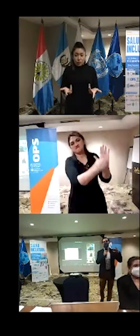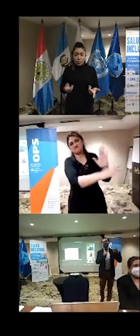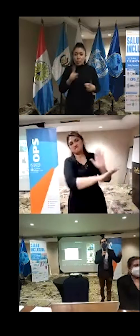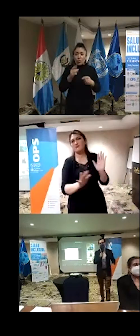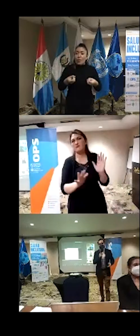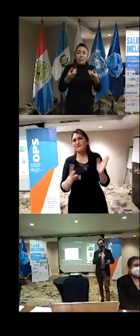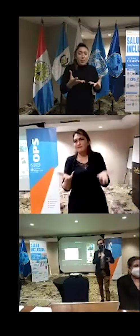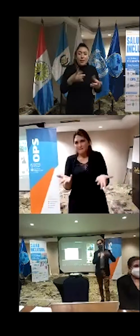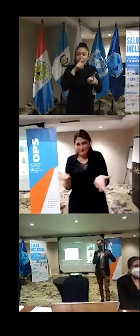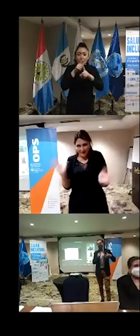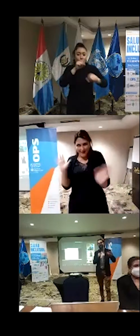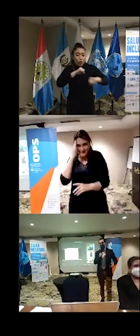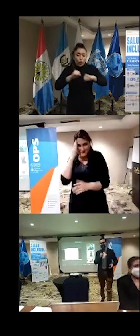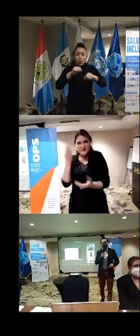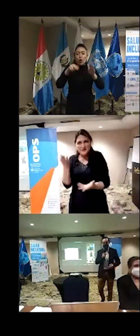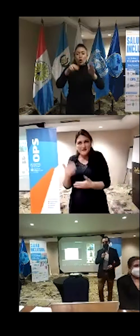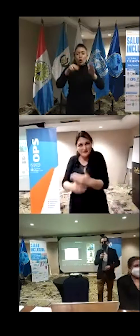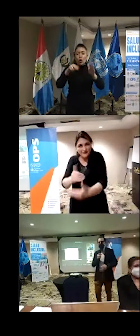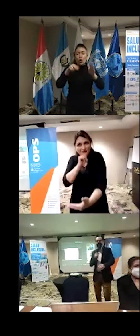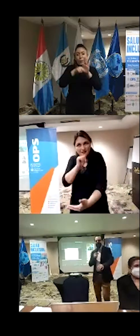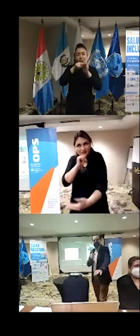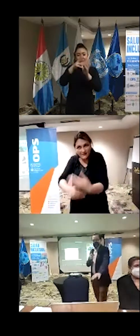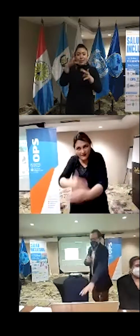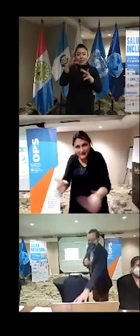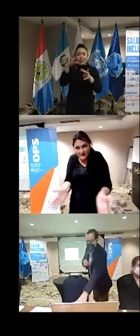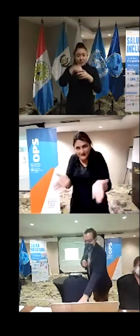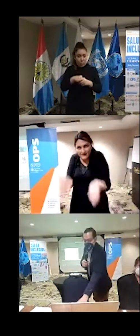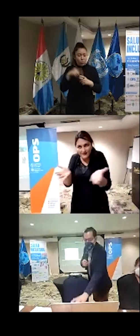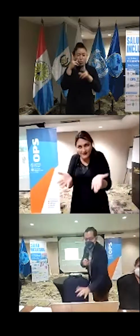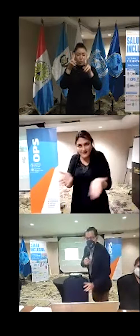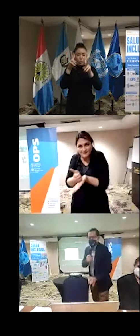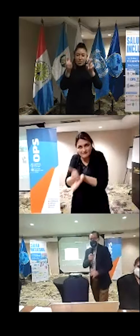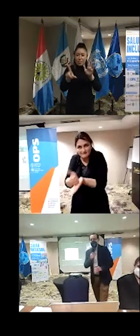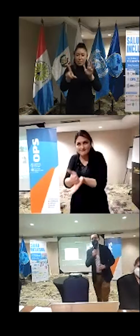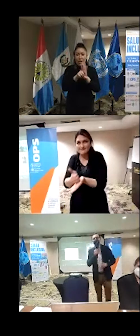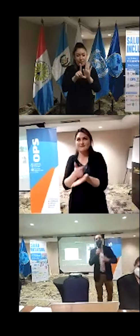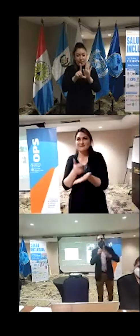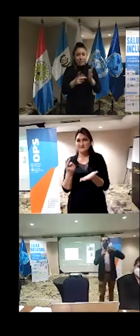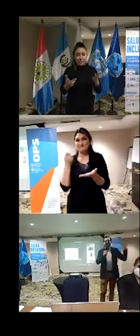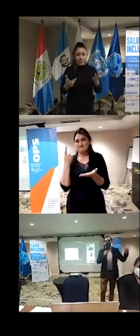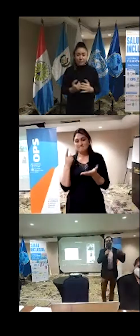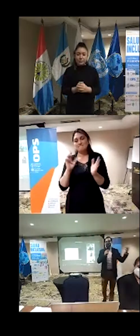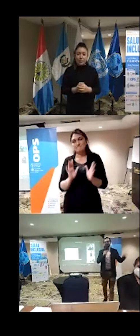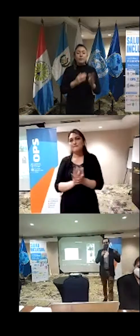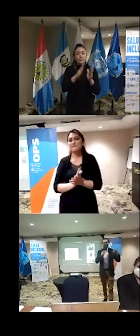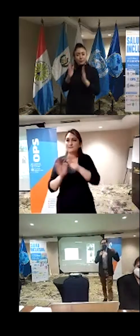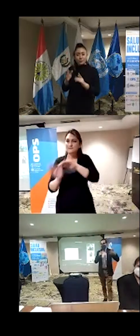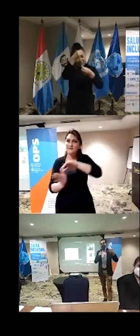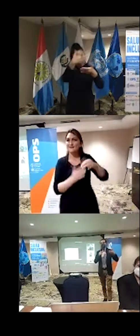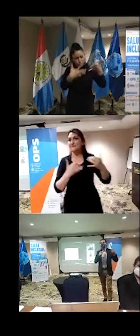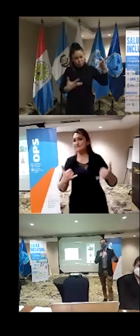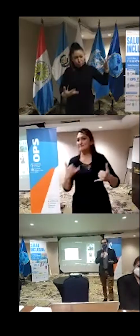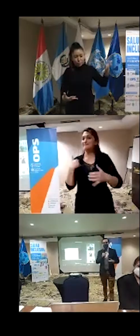normativas internas y sobre todo a leyes. Bueno, en todo este bagaje